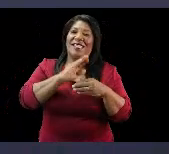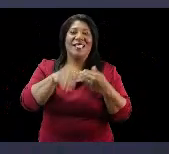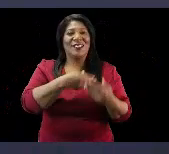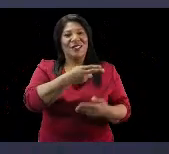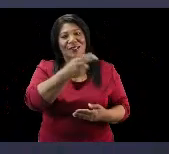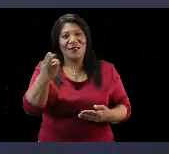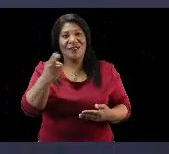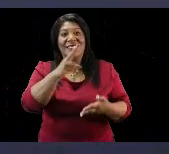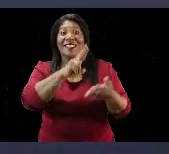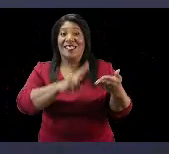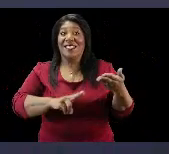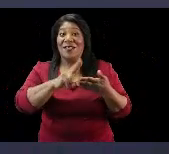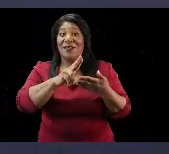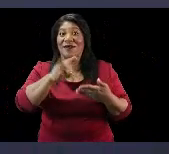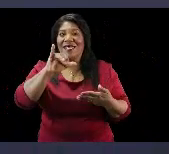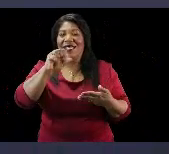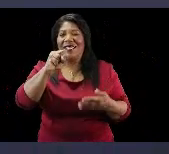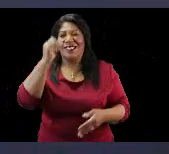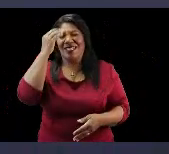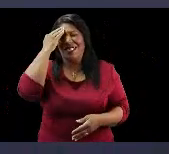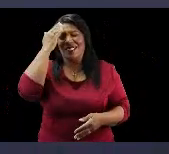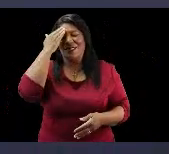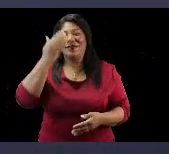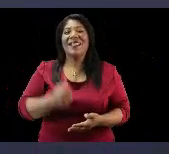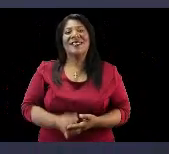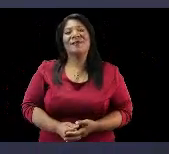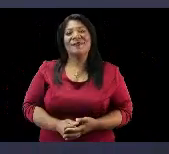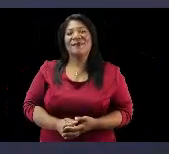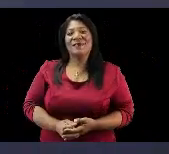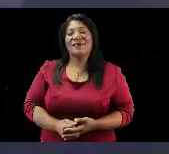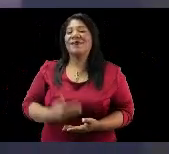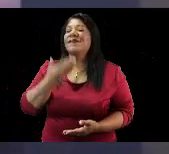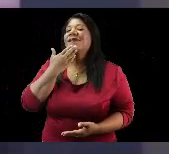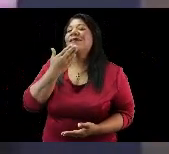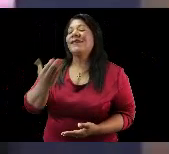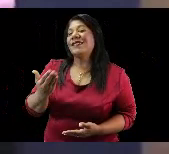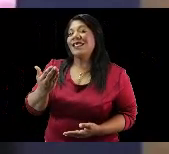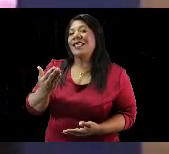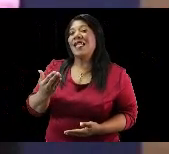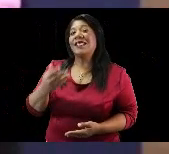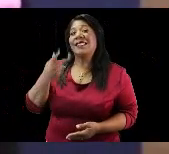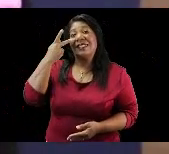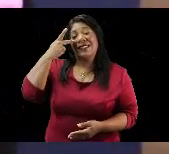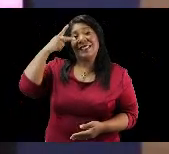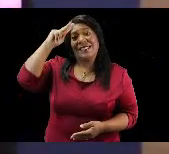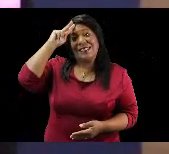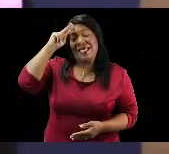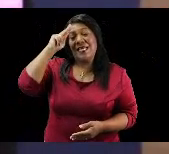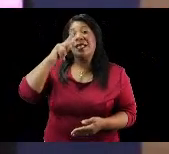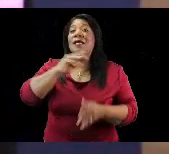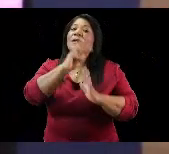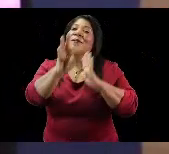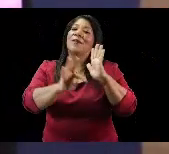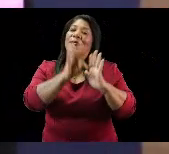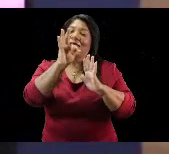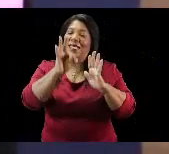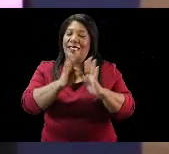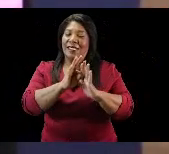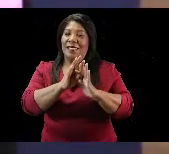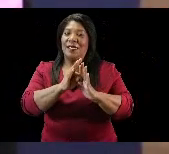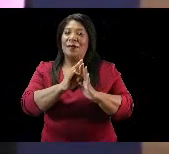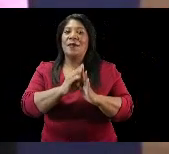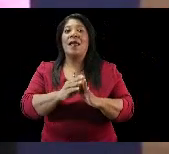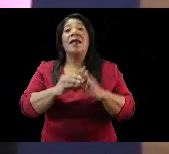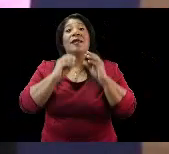importante que ustedes como universidad tengan esas recomendaciones. Bueno, muchas gracias, licenciada Carla, por el tiempo y